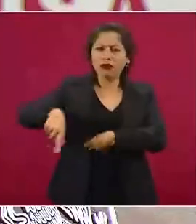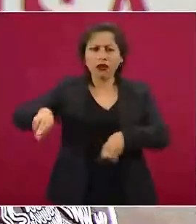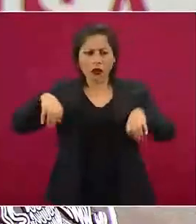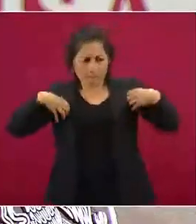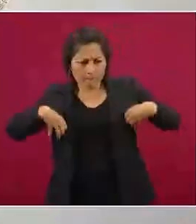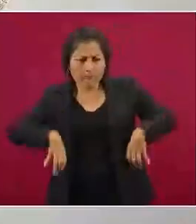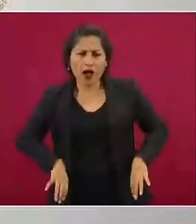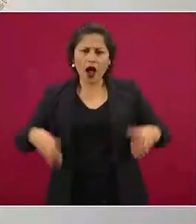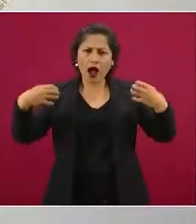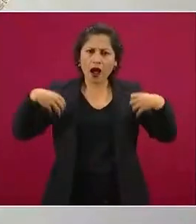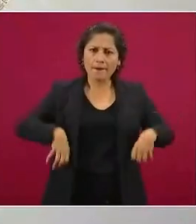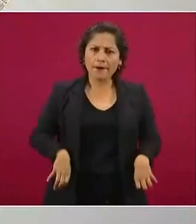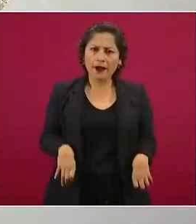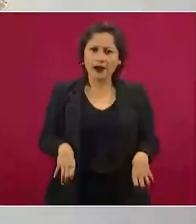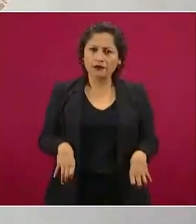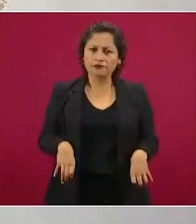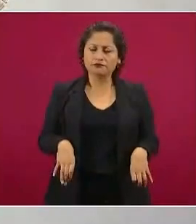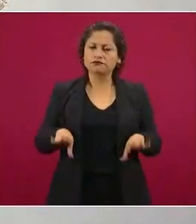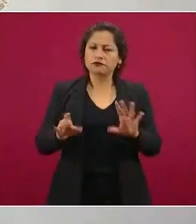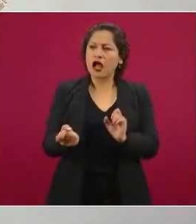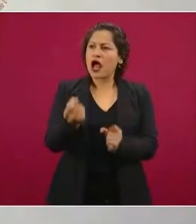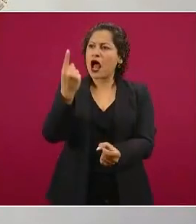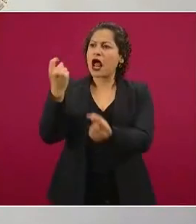que sigan habiendo unos cuantos